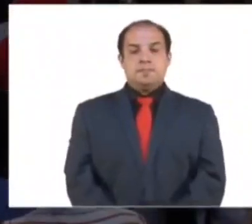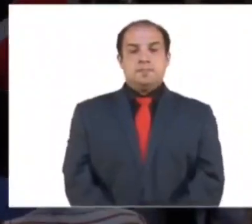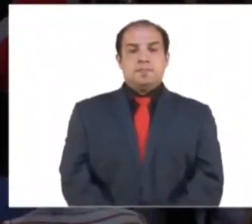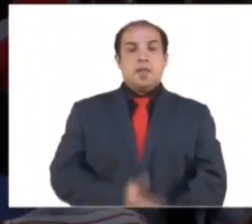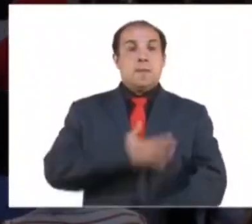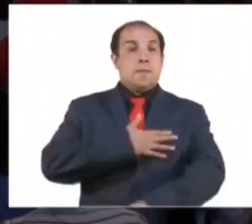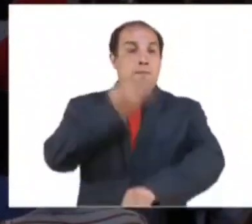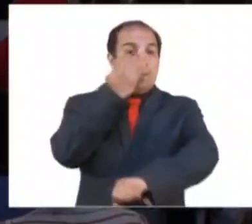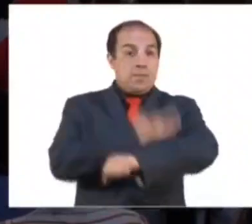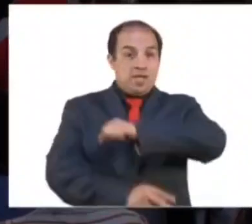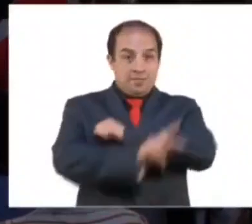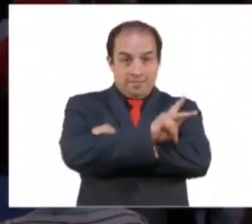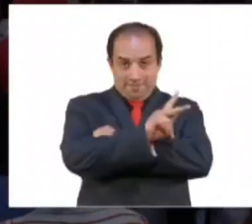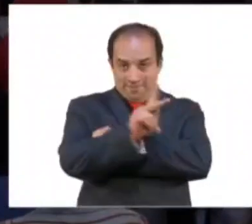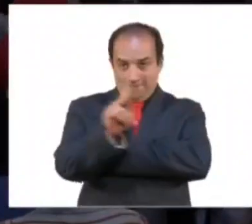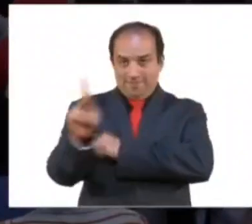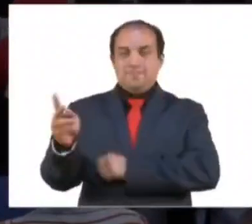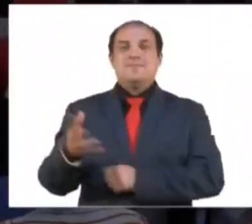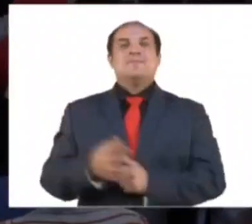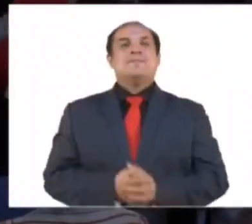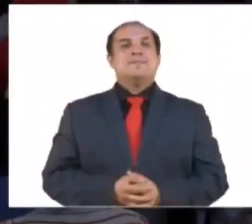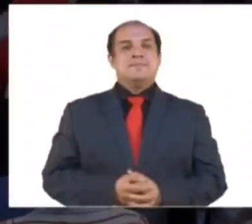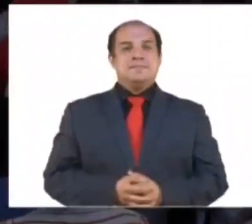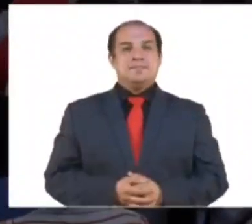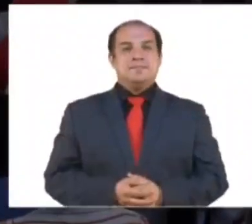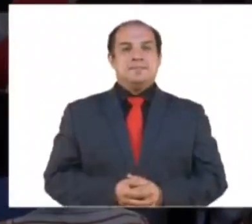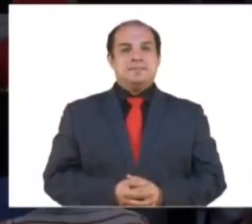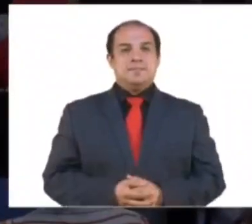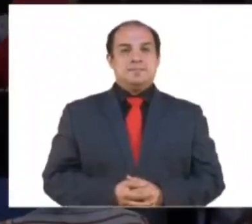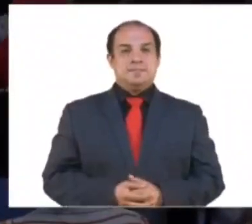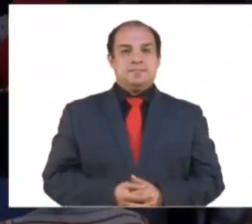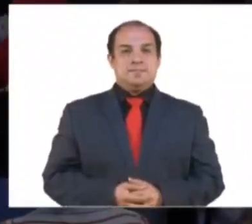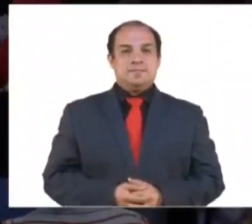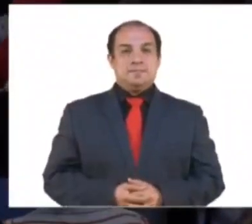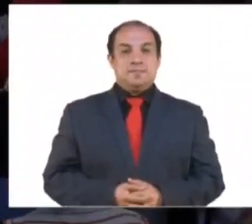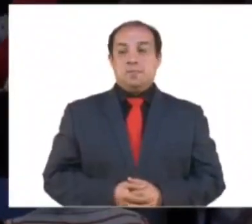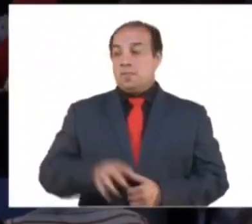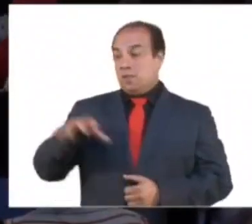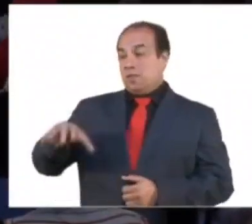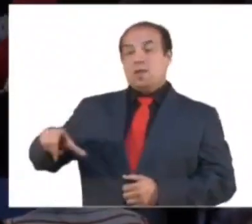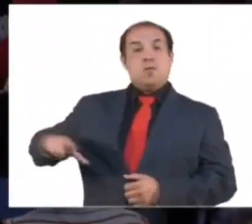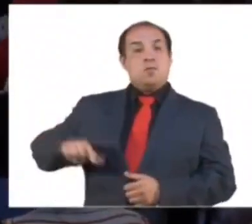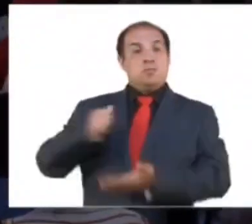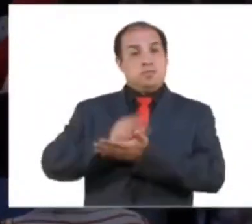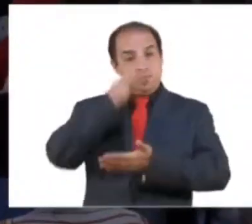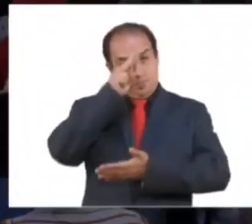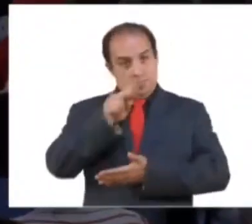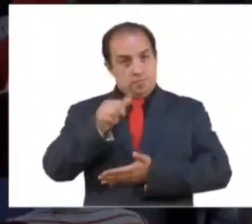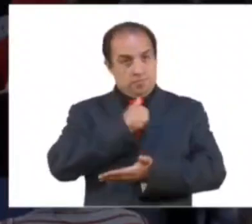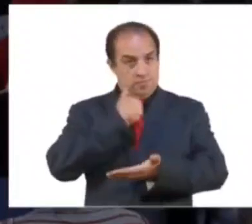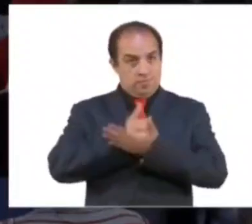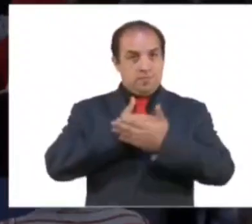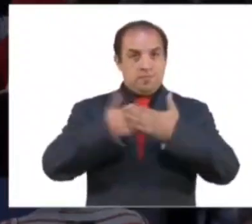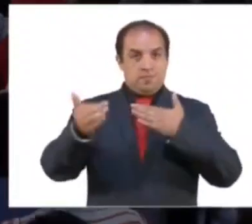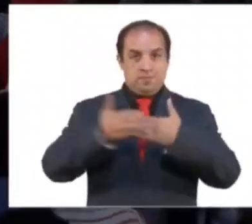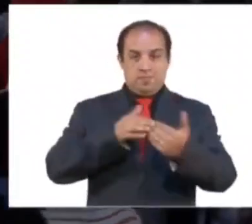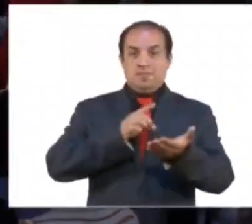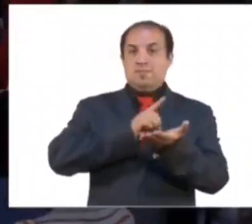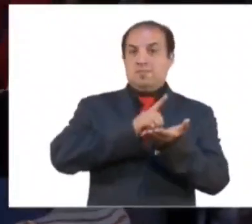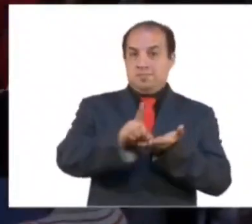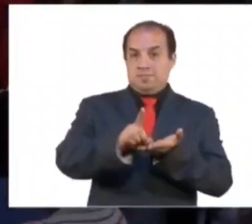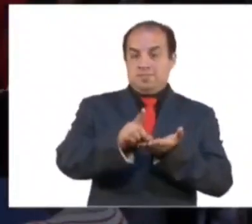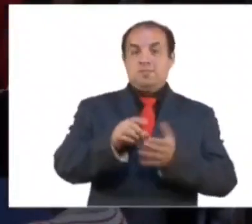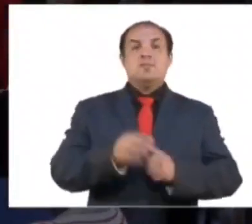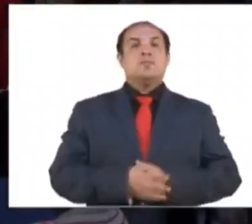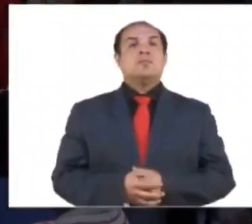Muy buenas tardes tengan todas y todos ustedes. El Gobierno de la Ciudad de México, ciudad innovadora y de